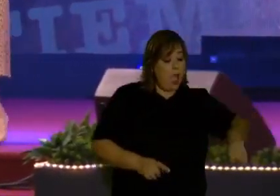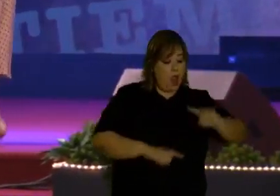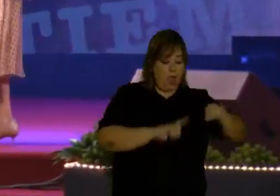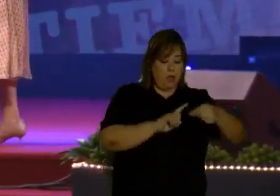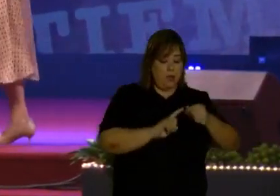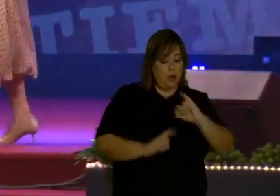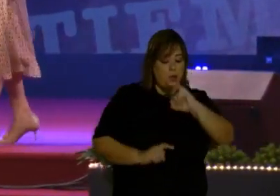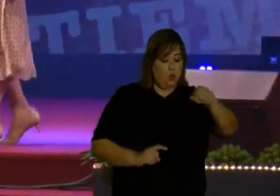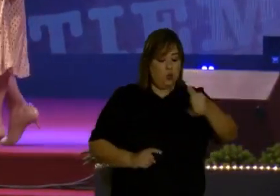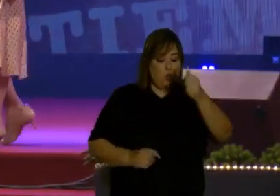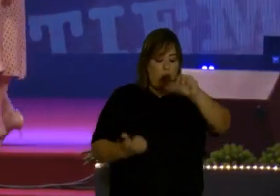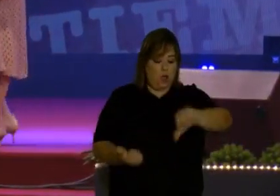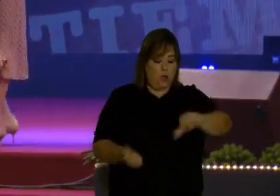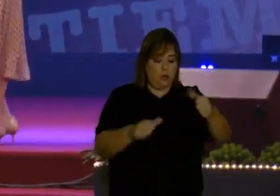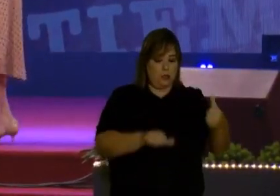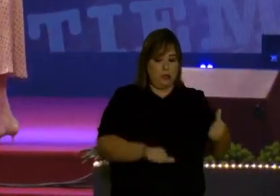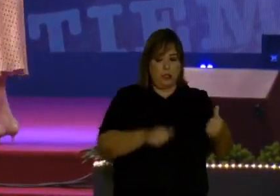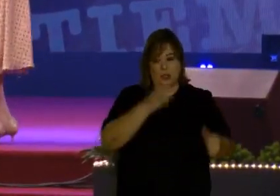Qué fácil es